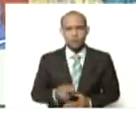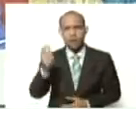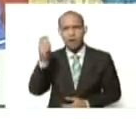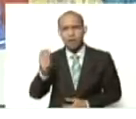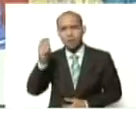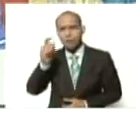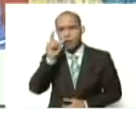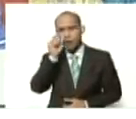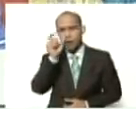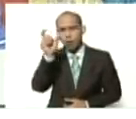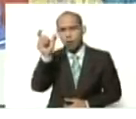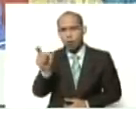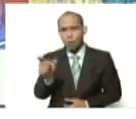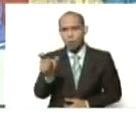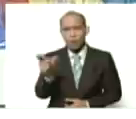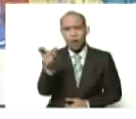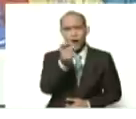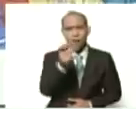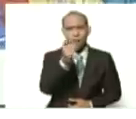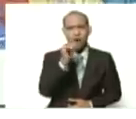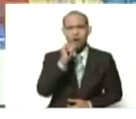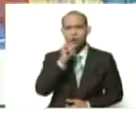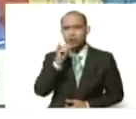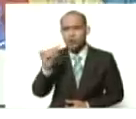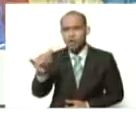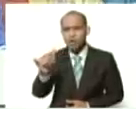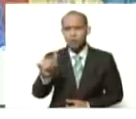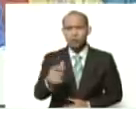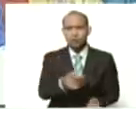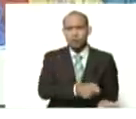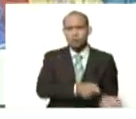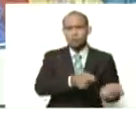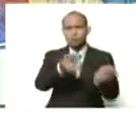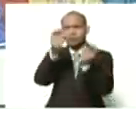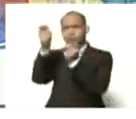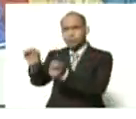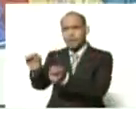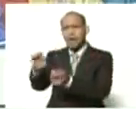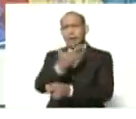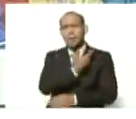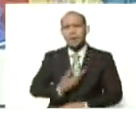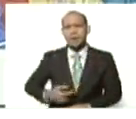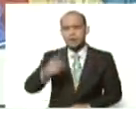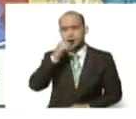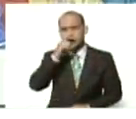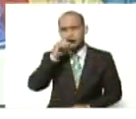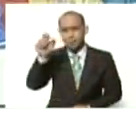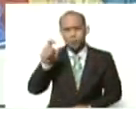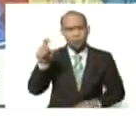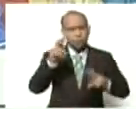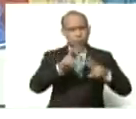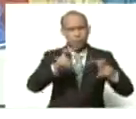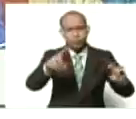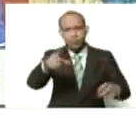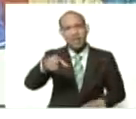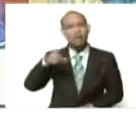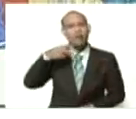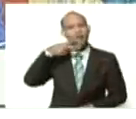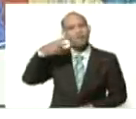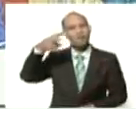Diputado Ángel Rodríguez está por ahí buscando denuncias para trasladármelas. Se investigó y resultó